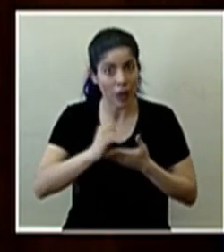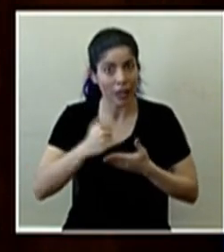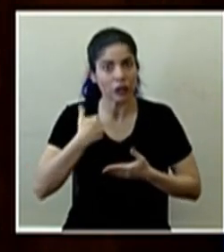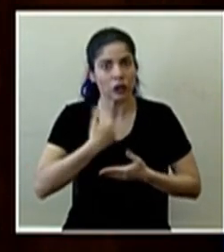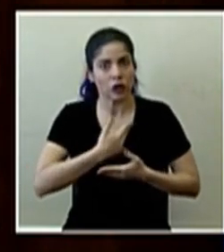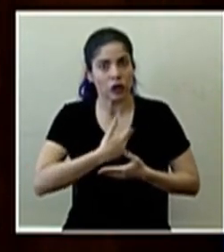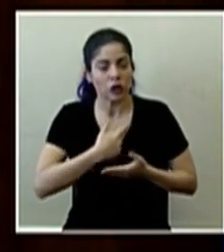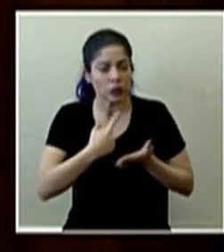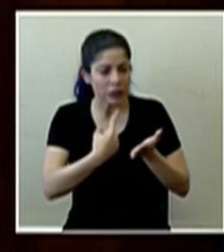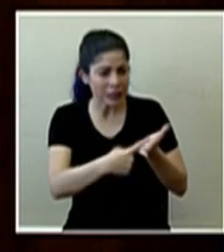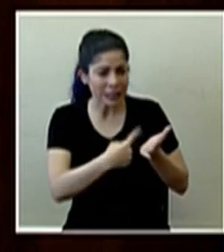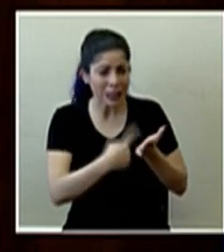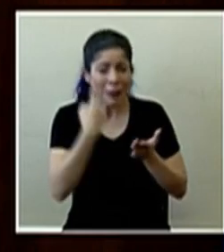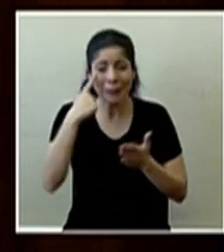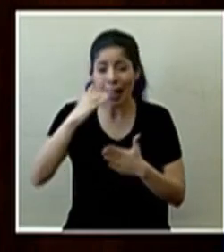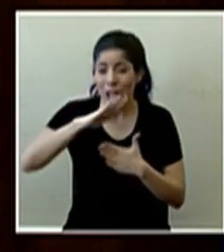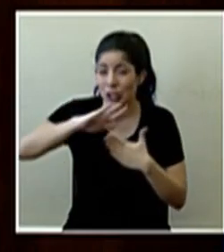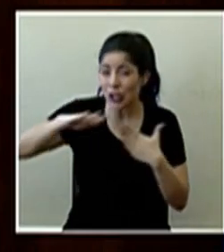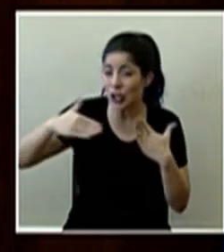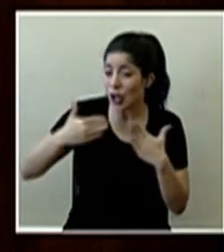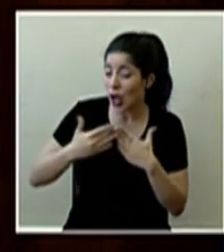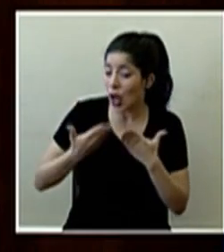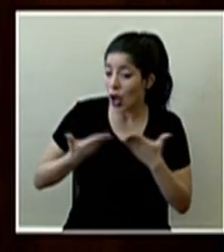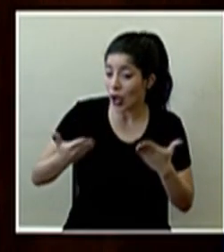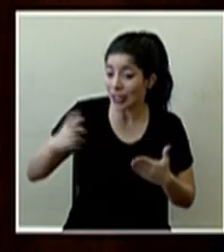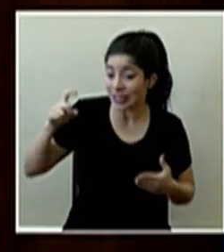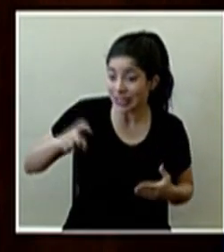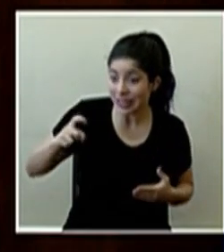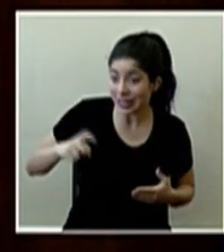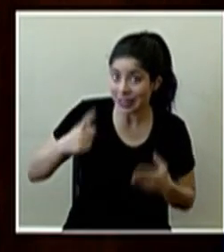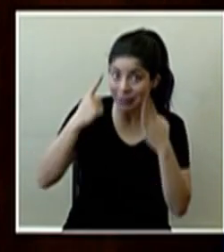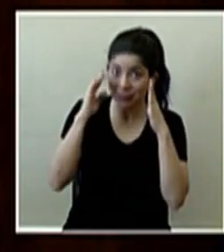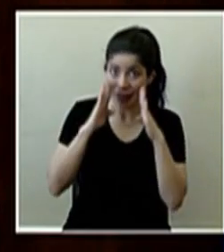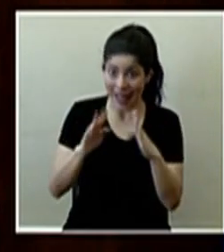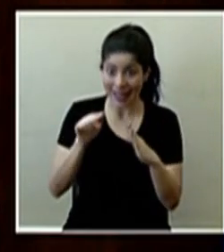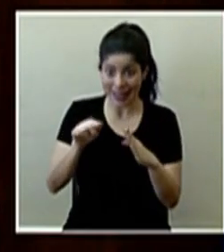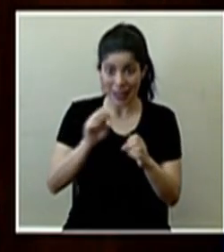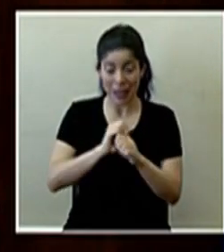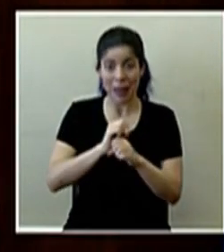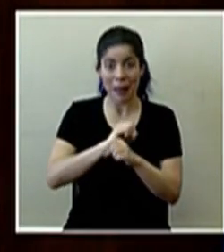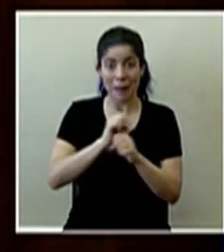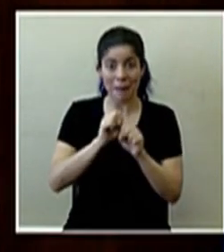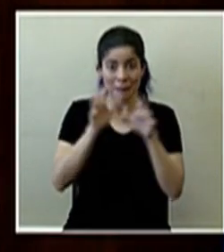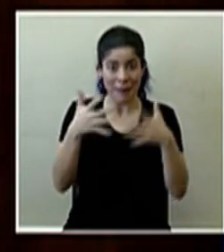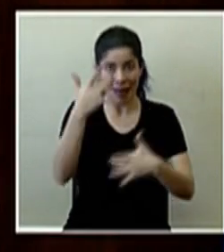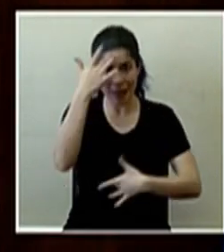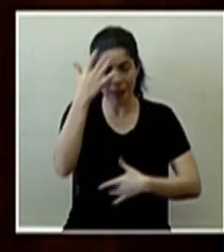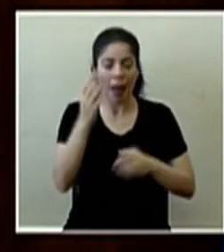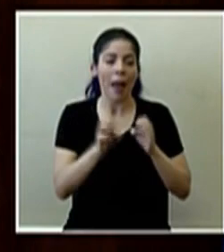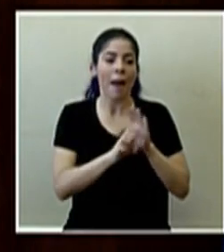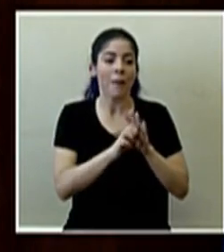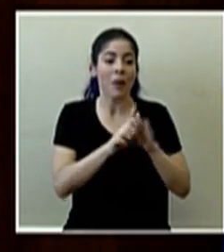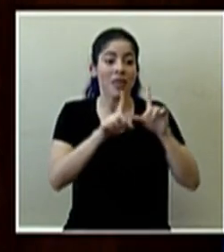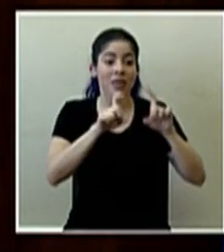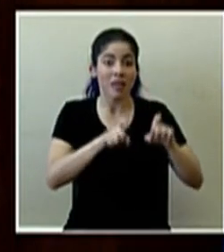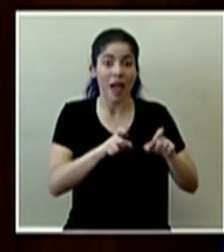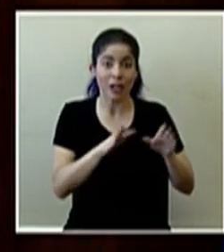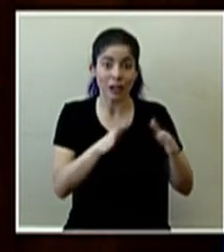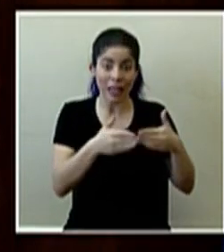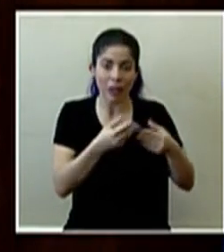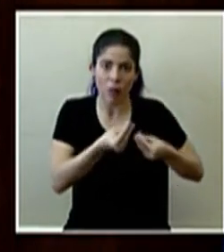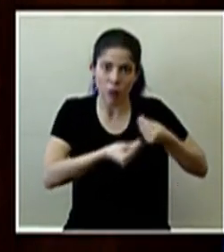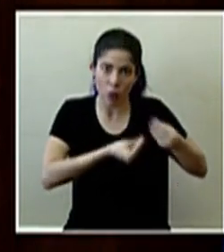discusiones para todos los insumos que se requieren para atender esta pandemia, desde la producción de los kits de diagnóstico,